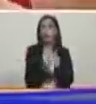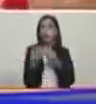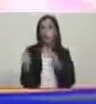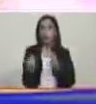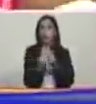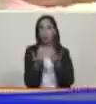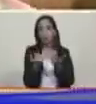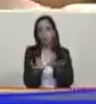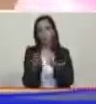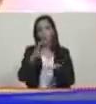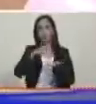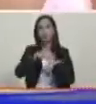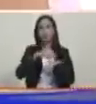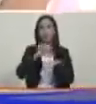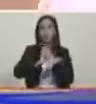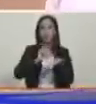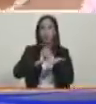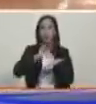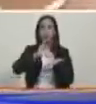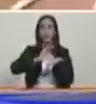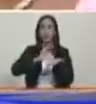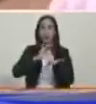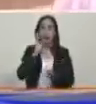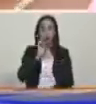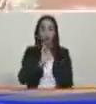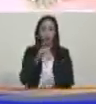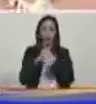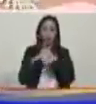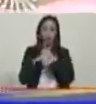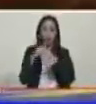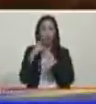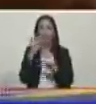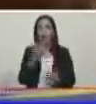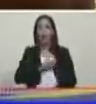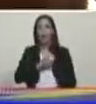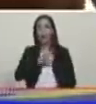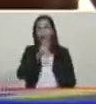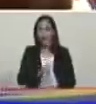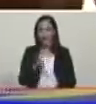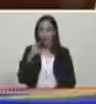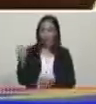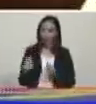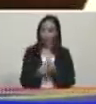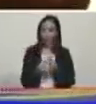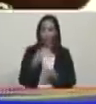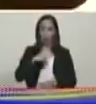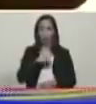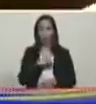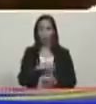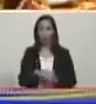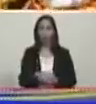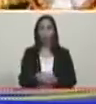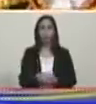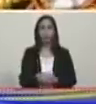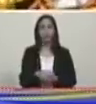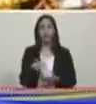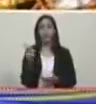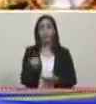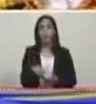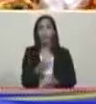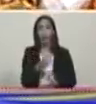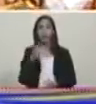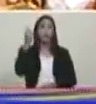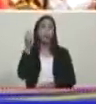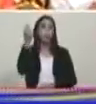de nuestro estado Bolívar nuestro alcalde del municipio, Sergio Hernández, nuestra diputada del Consejo